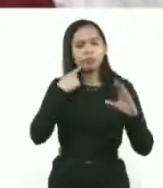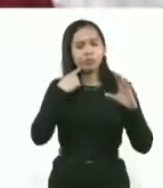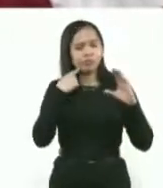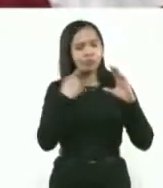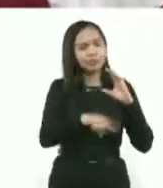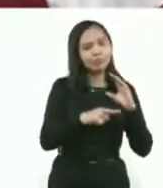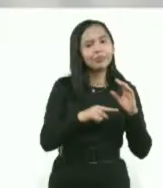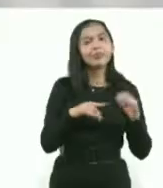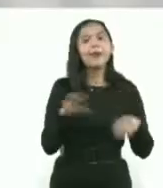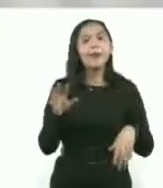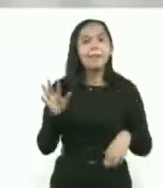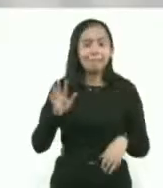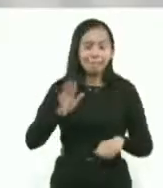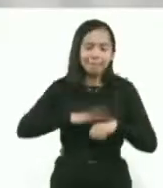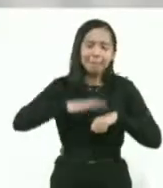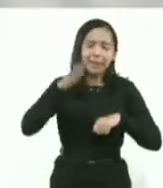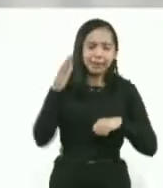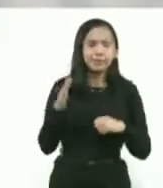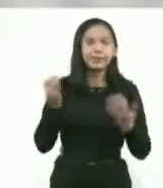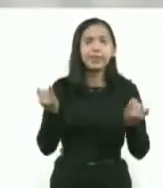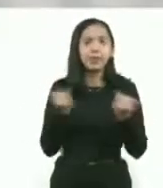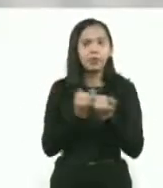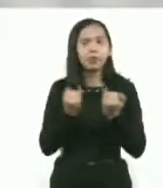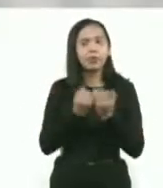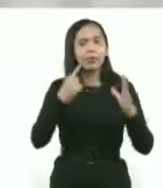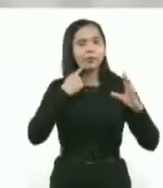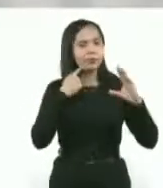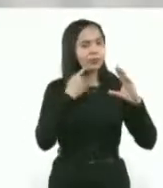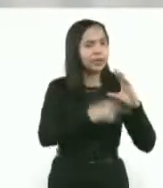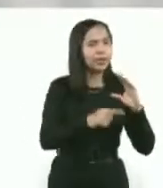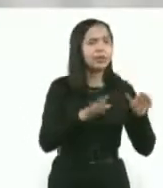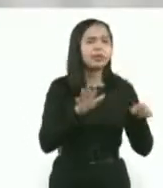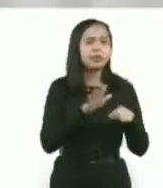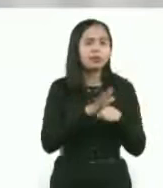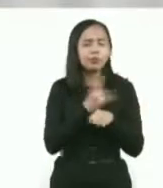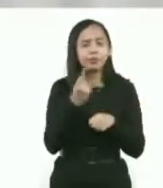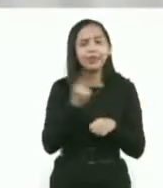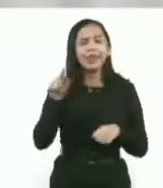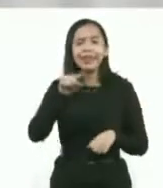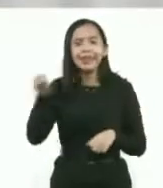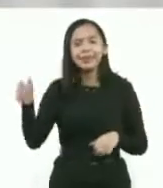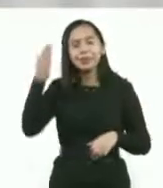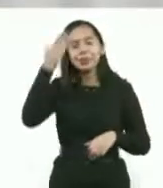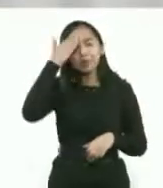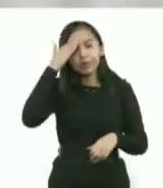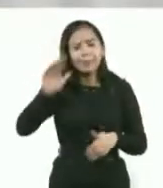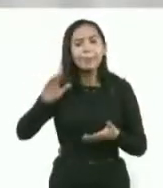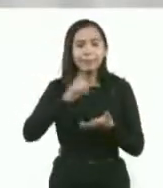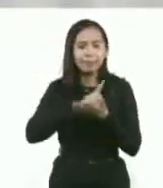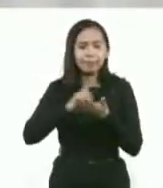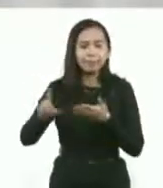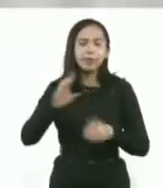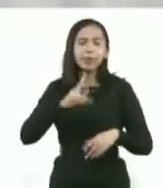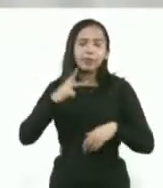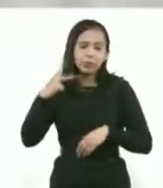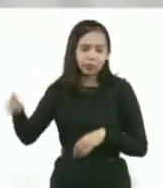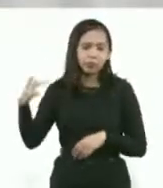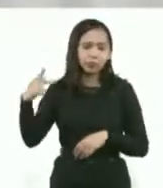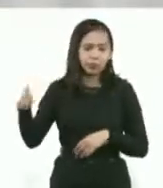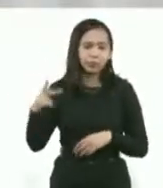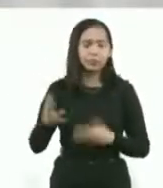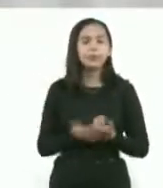las quejas están mejor fundamentadas y es en donde el consumidor se defiende mejor ante los